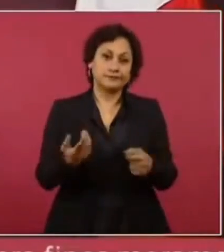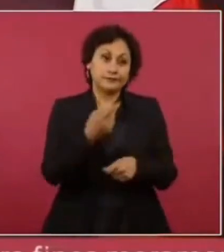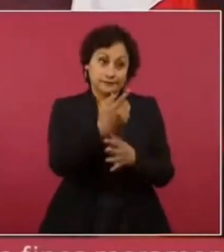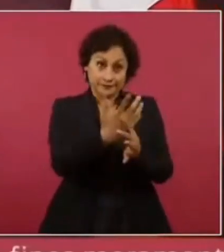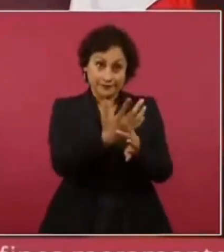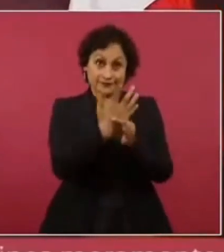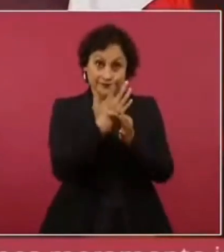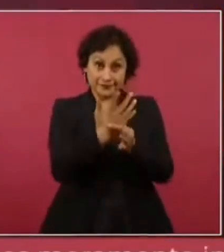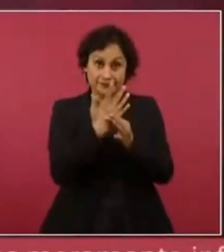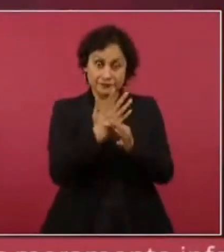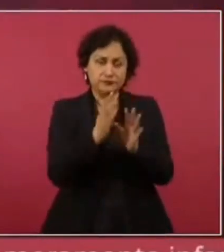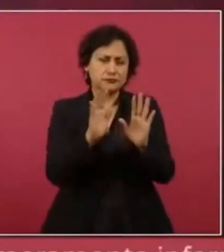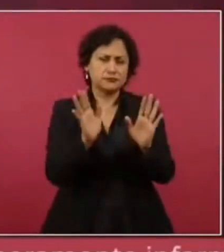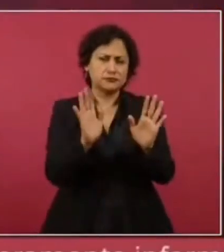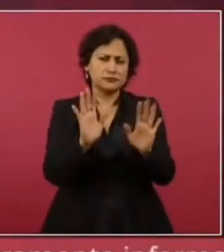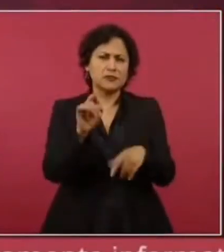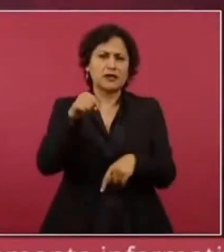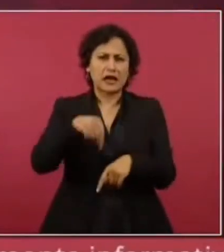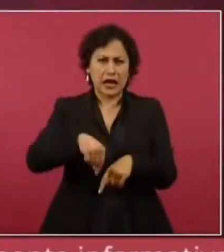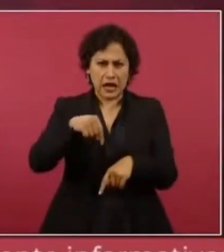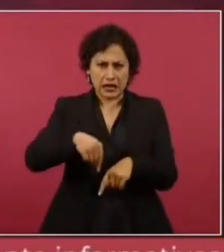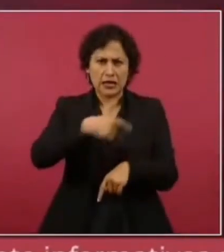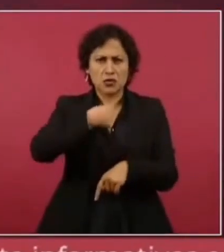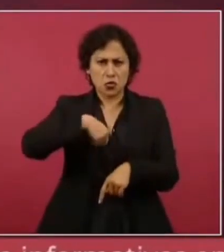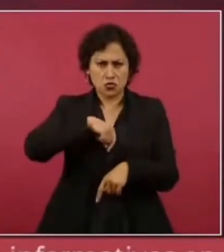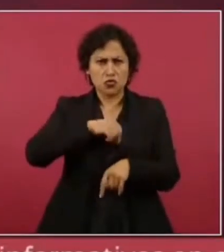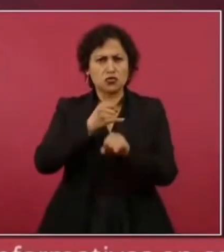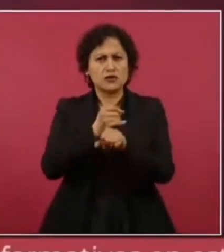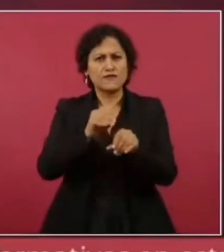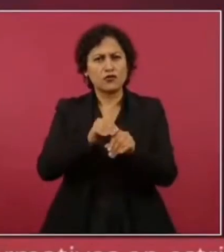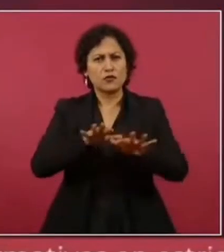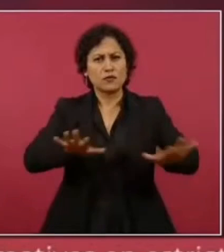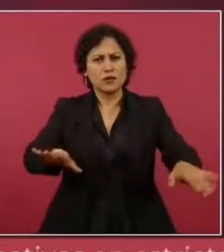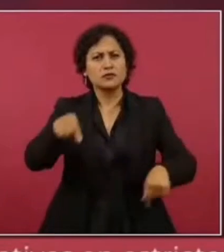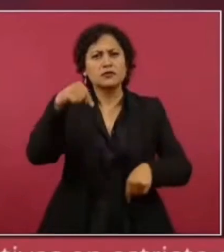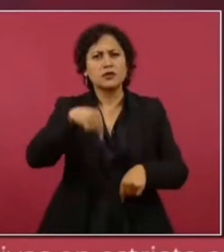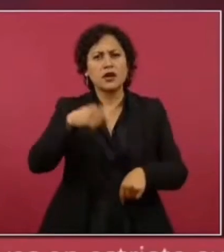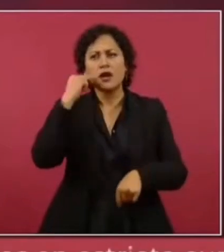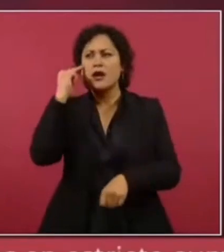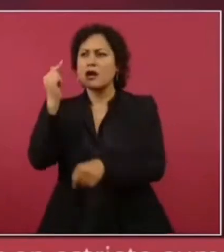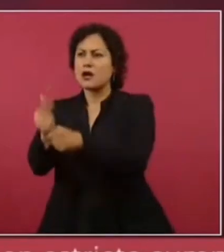aquí informamos que se destruyen este